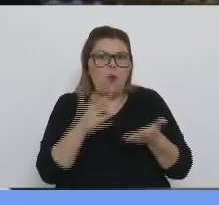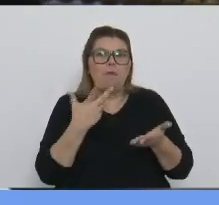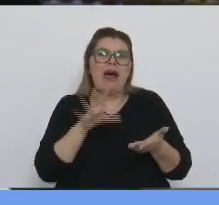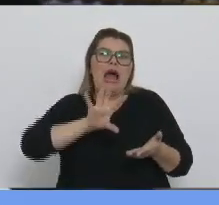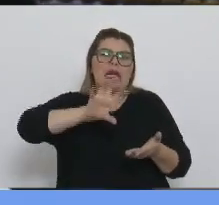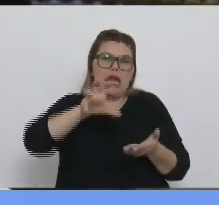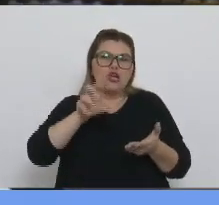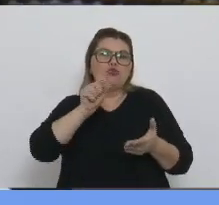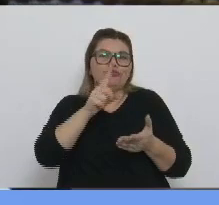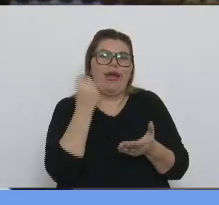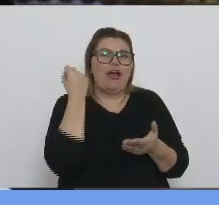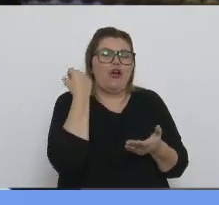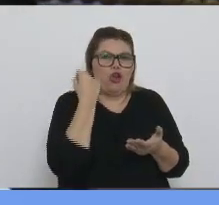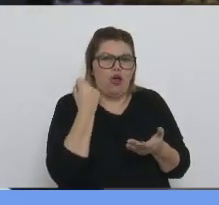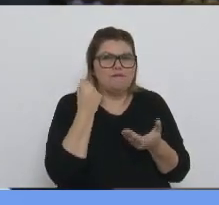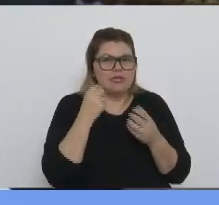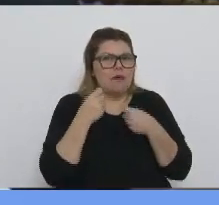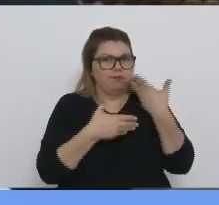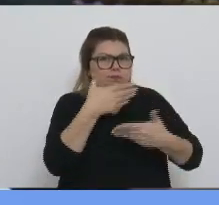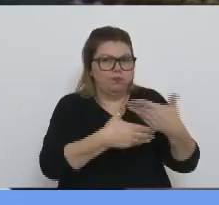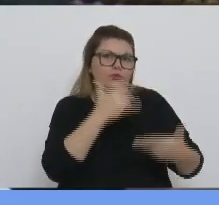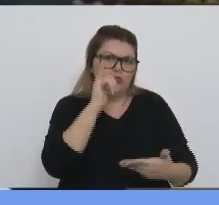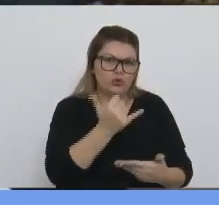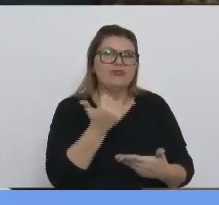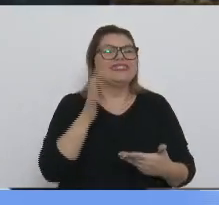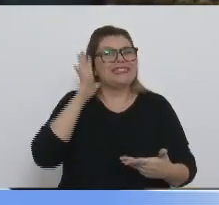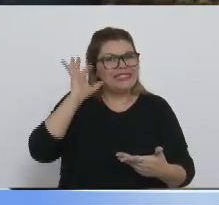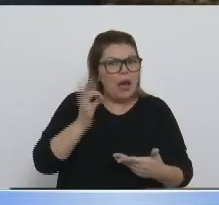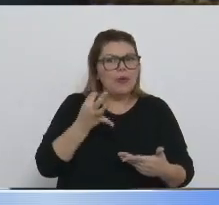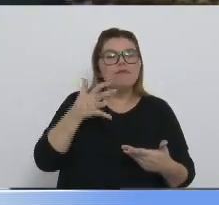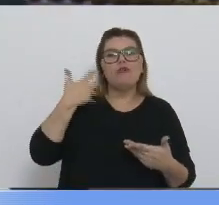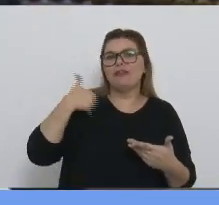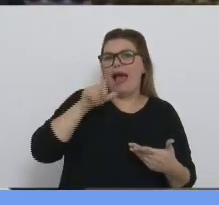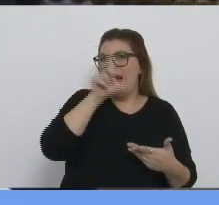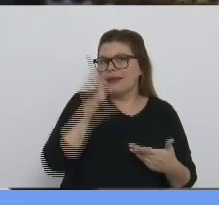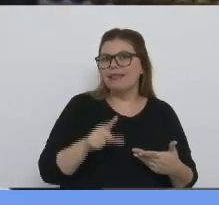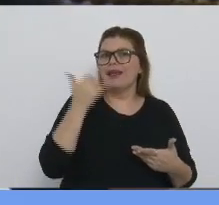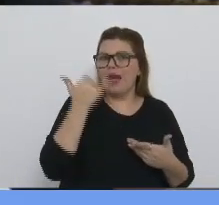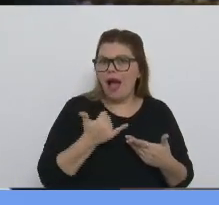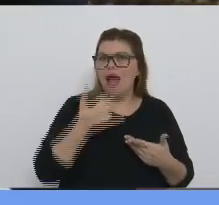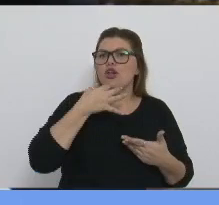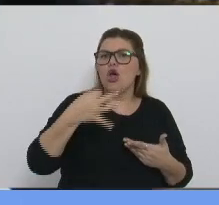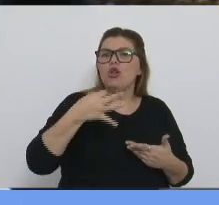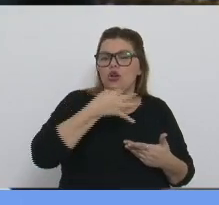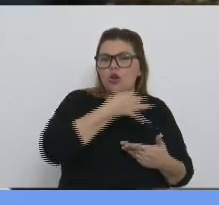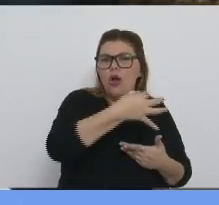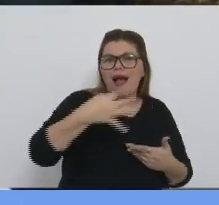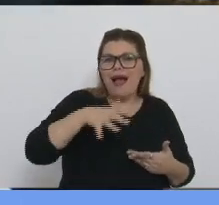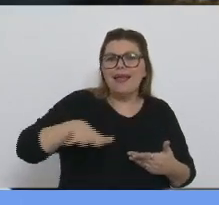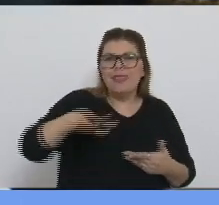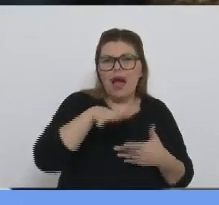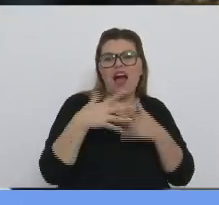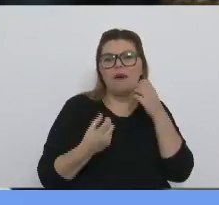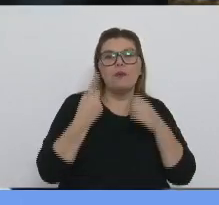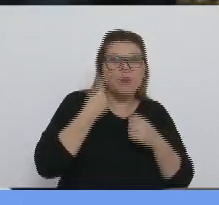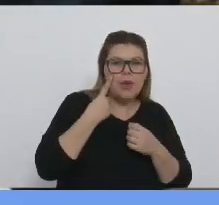como todos sabemos hay decenas de localidades en nuestro país que viven y crecen gracias al turismo como